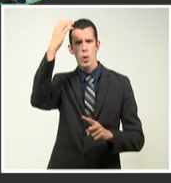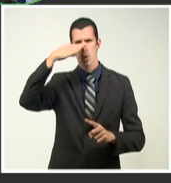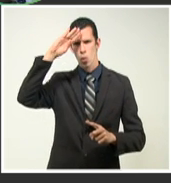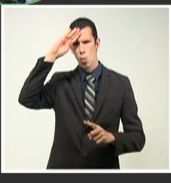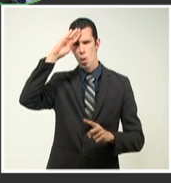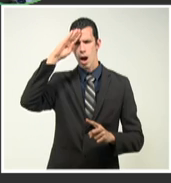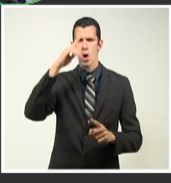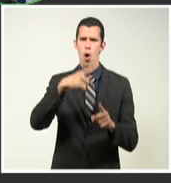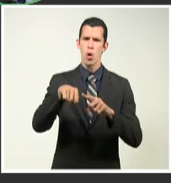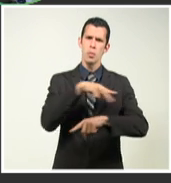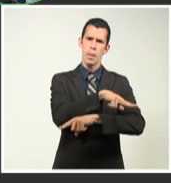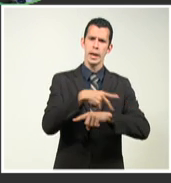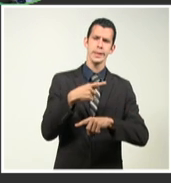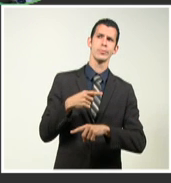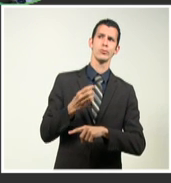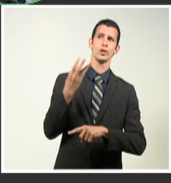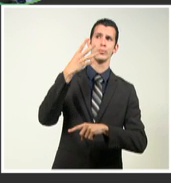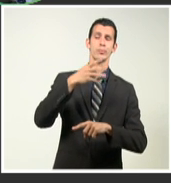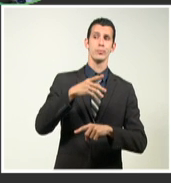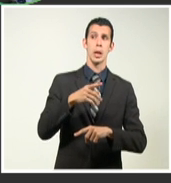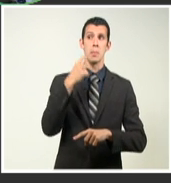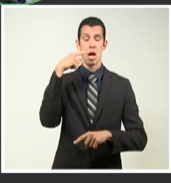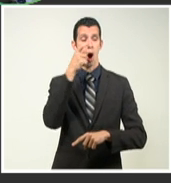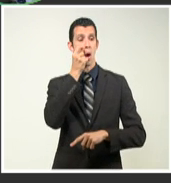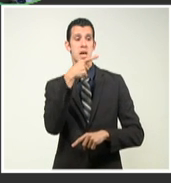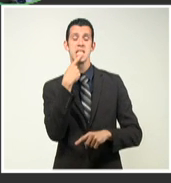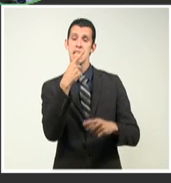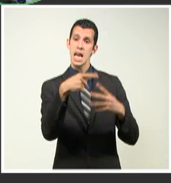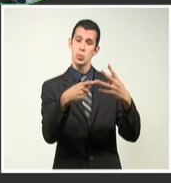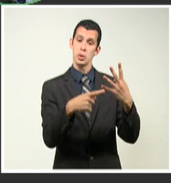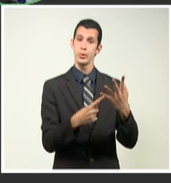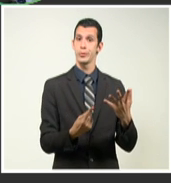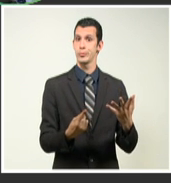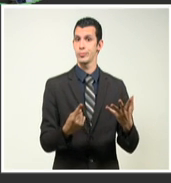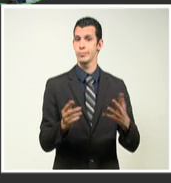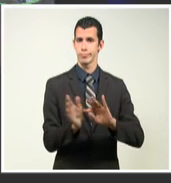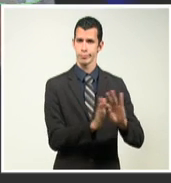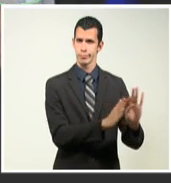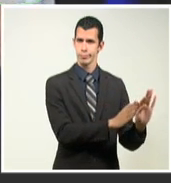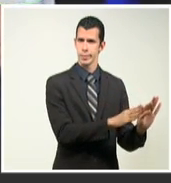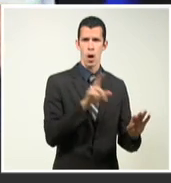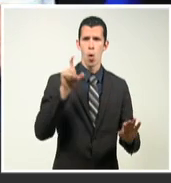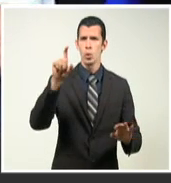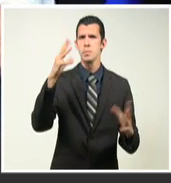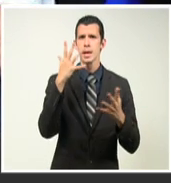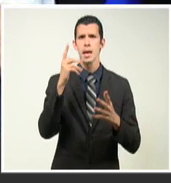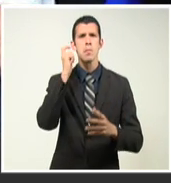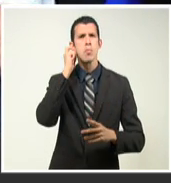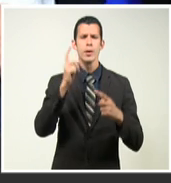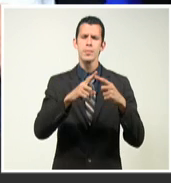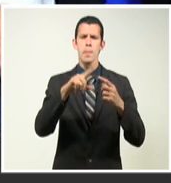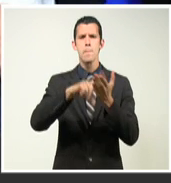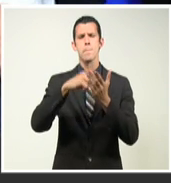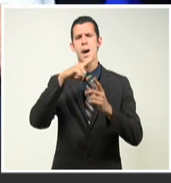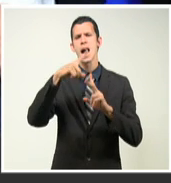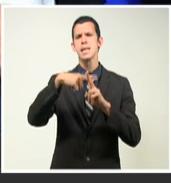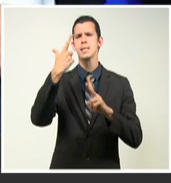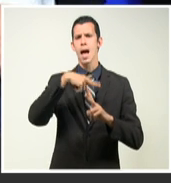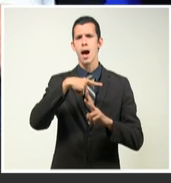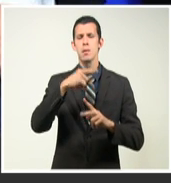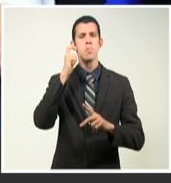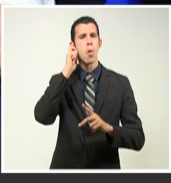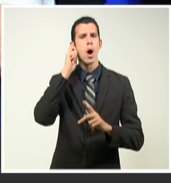mundo. Y como último ejemplo, Rosa María Payá. Ella, desde el exterior también, representa con